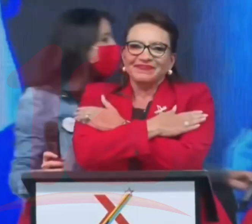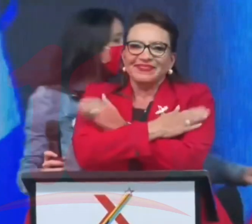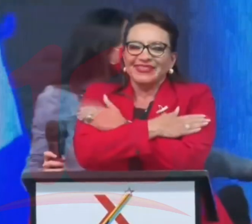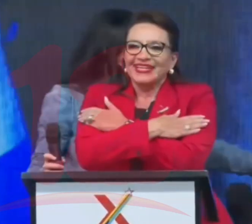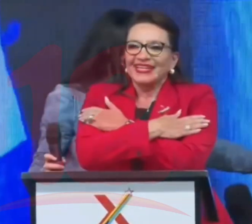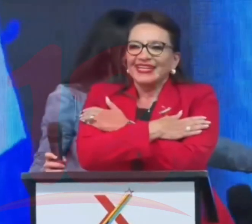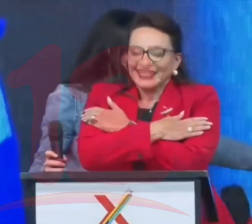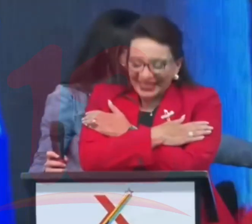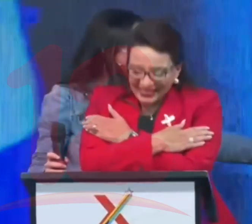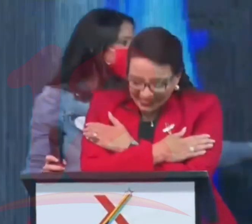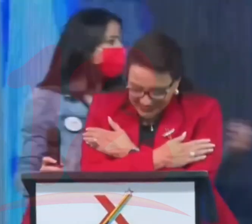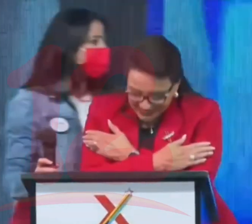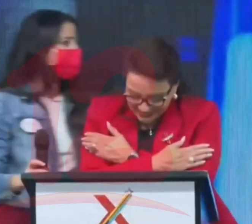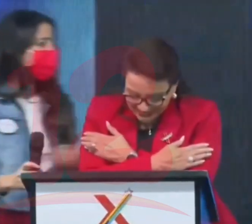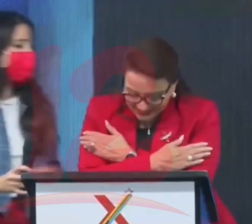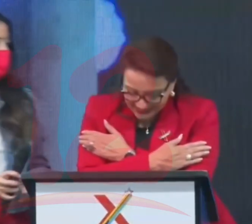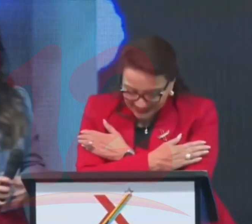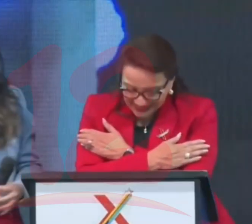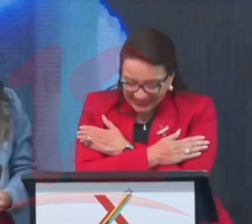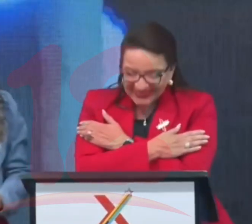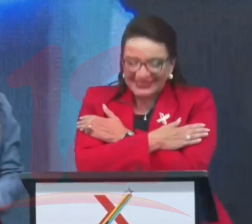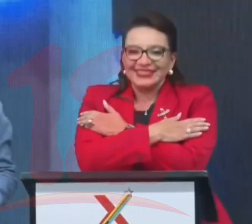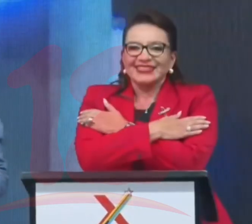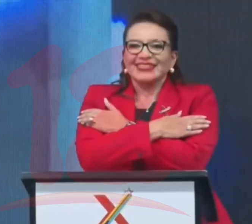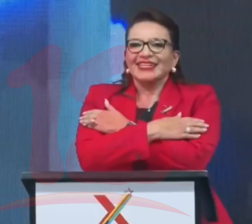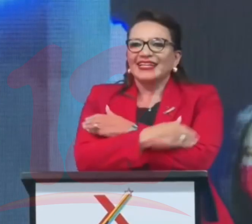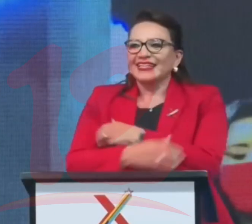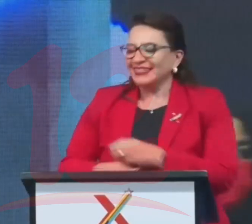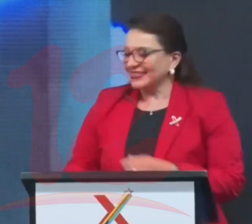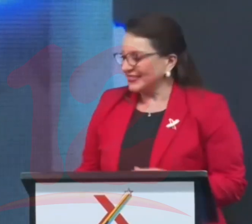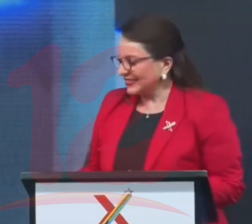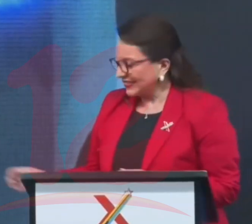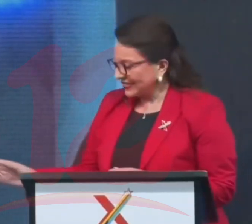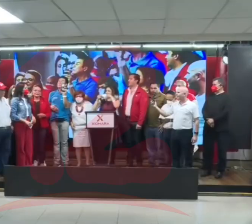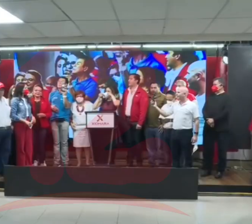el 59% de sus ciudadanos